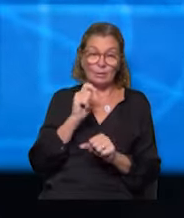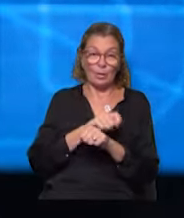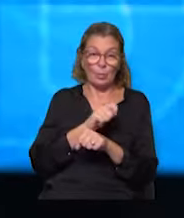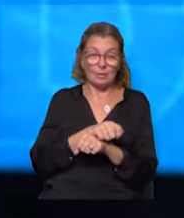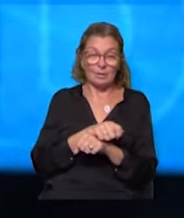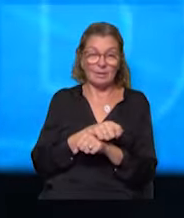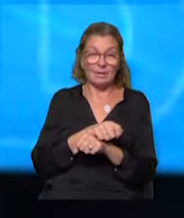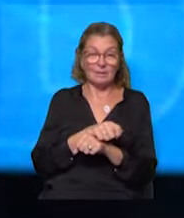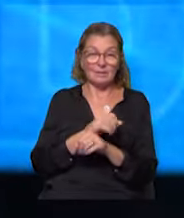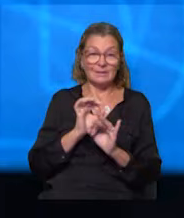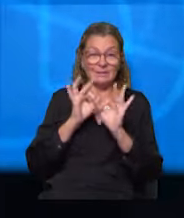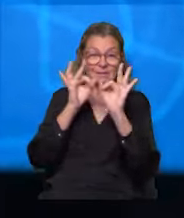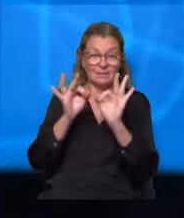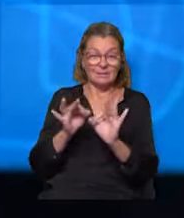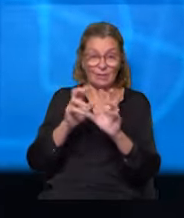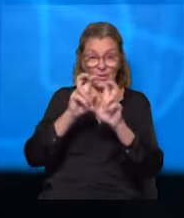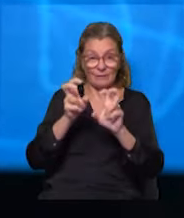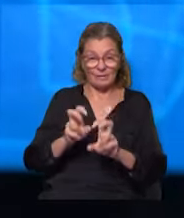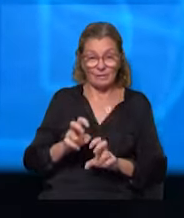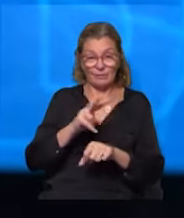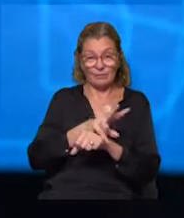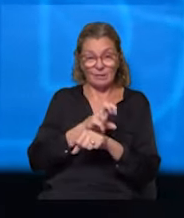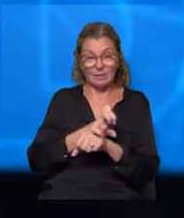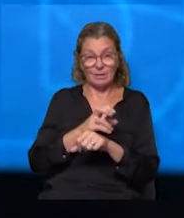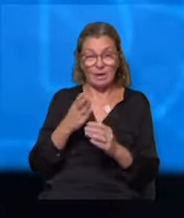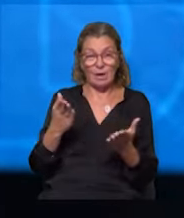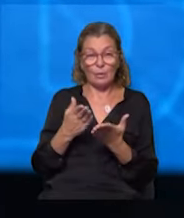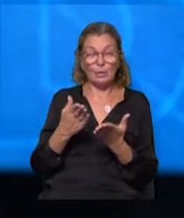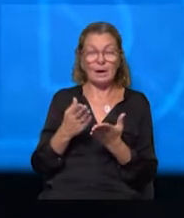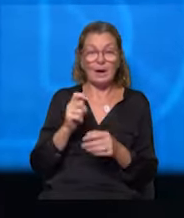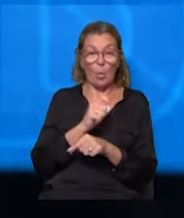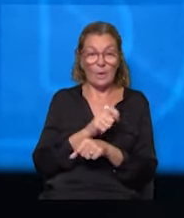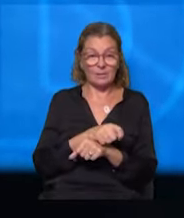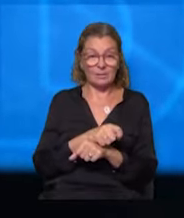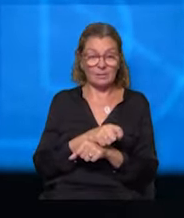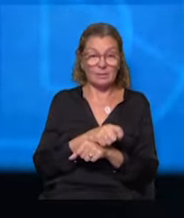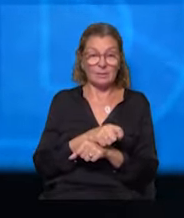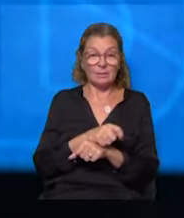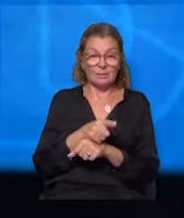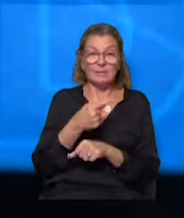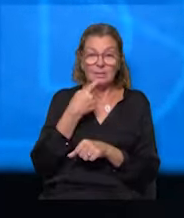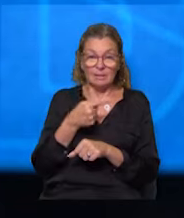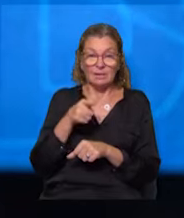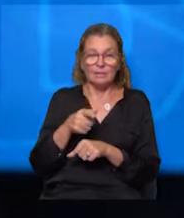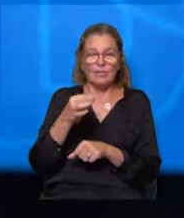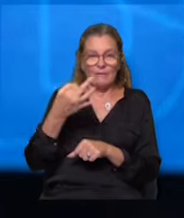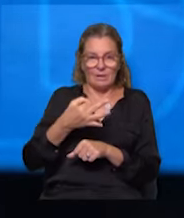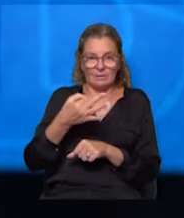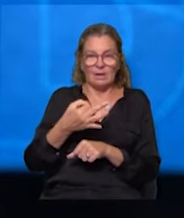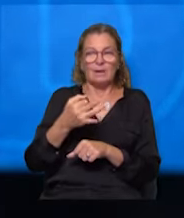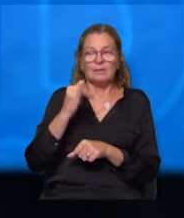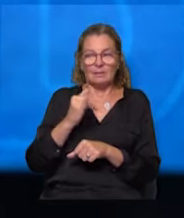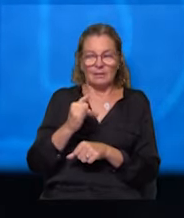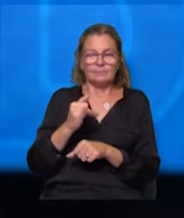justicia llegó en la investigación de fiscalía y ahora la convalidación judicial a confirmar que esos hechos tan graves